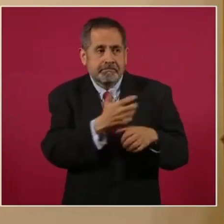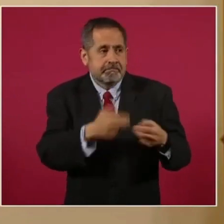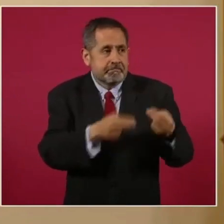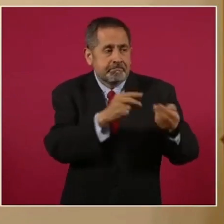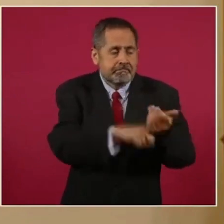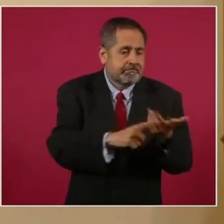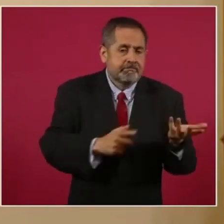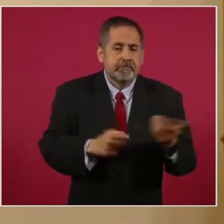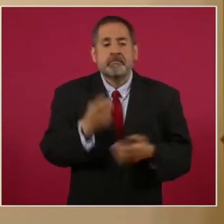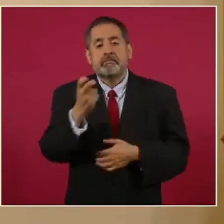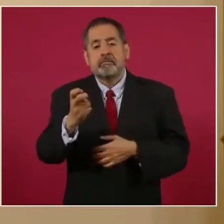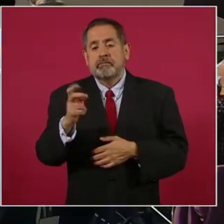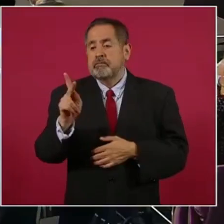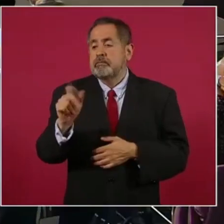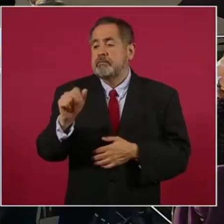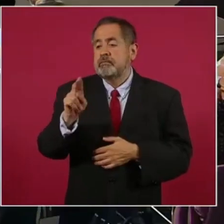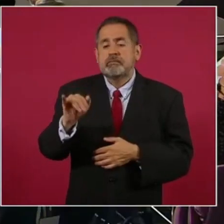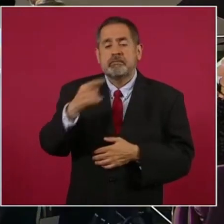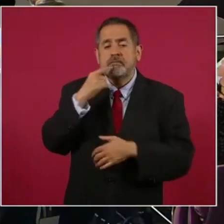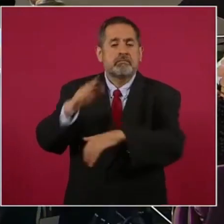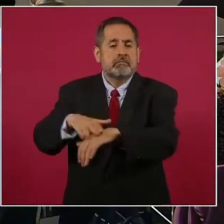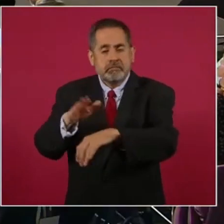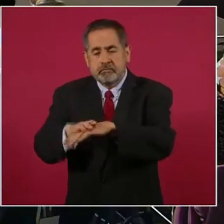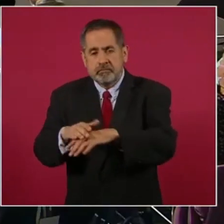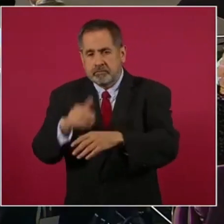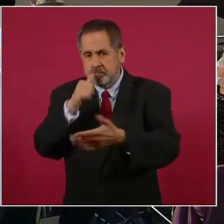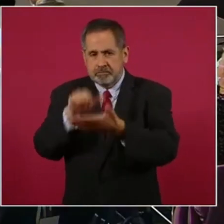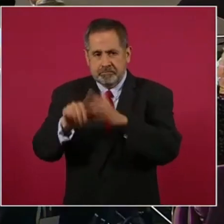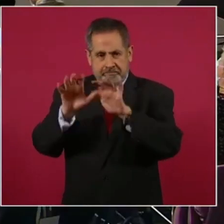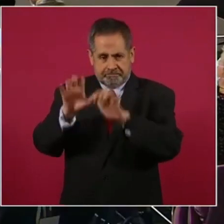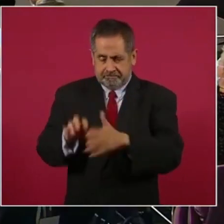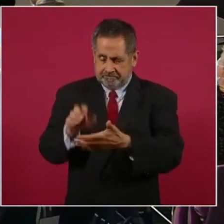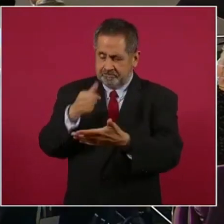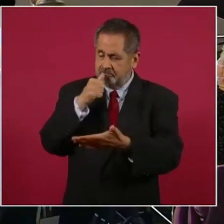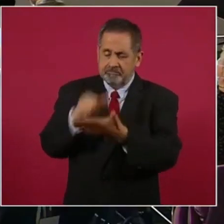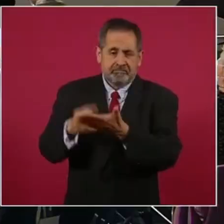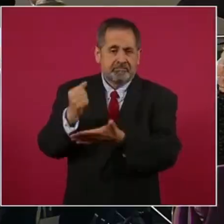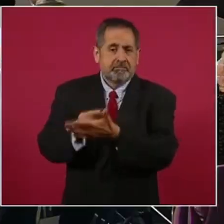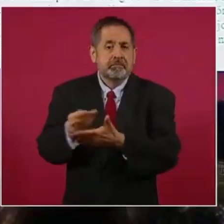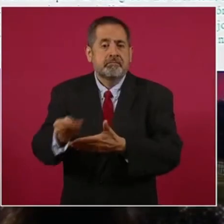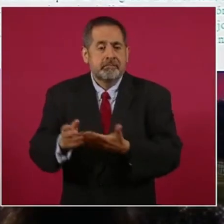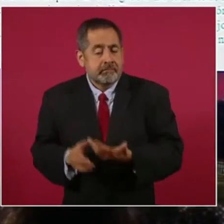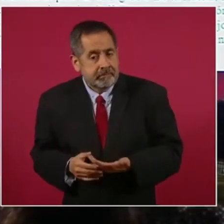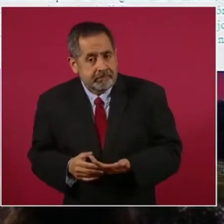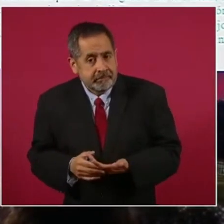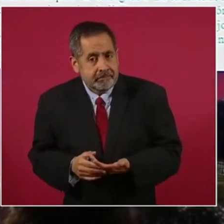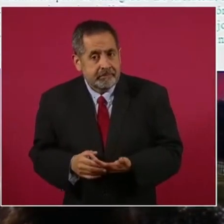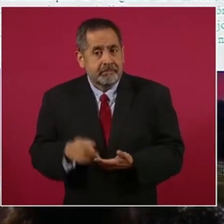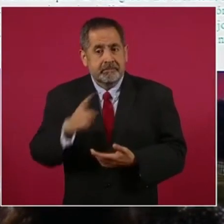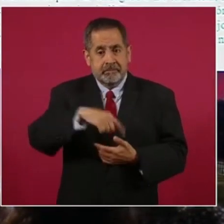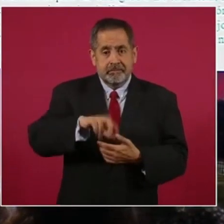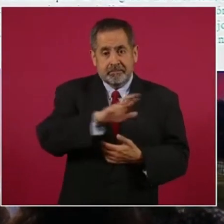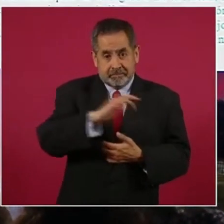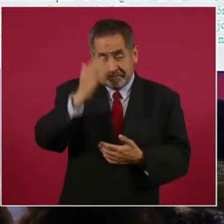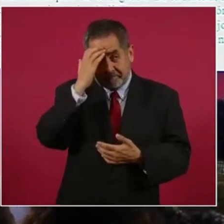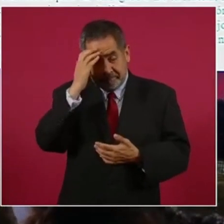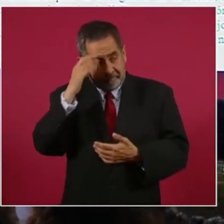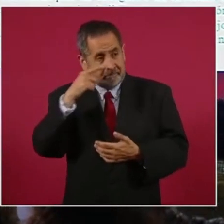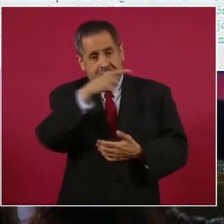Pani le sugiere en un memorándum que si reconocían plenamente los